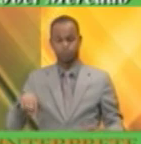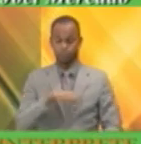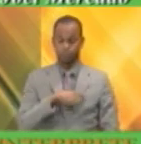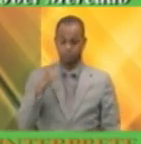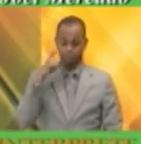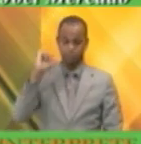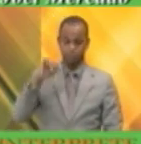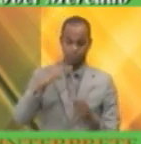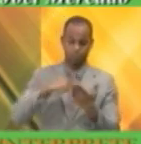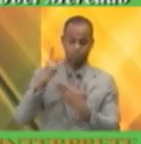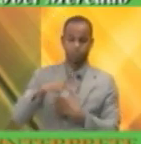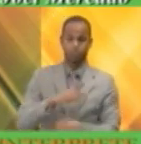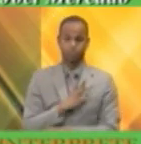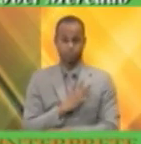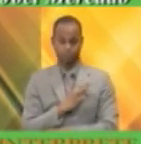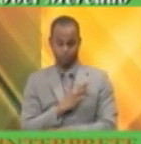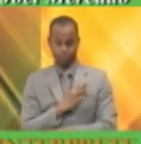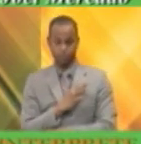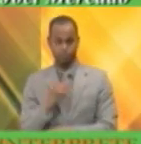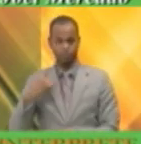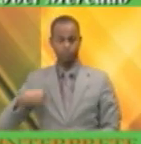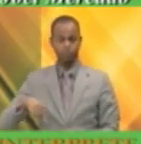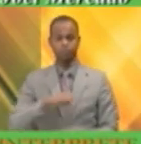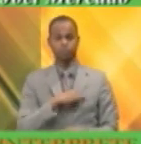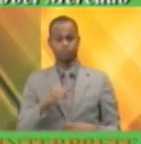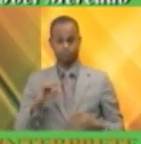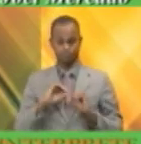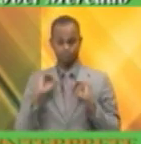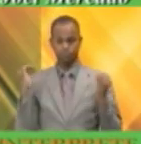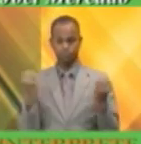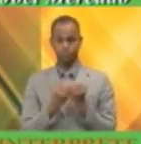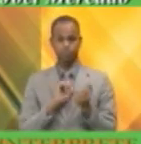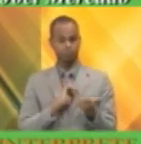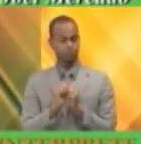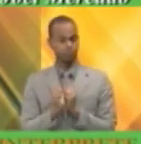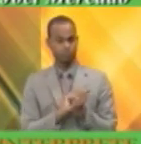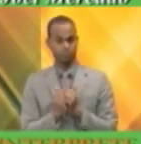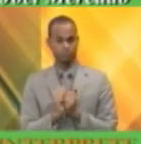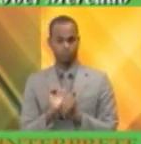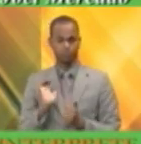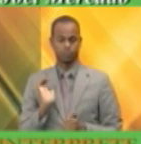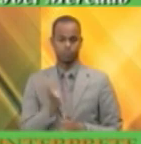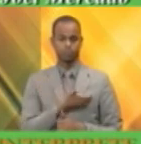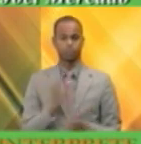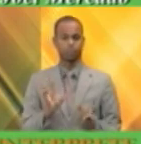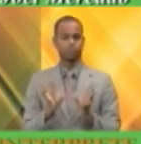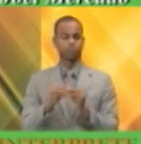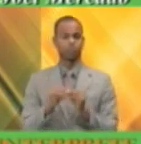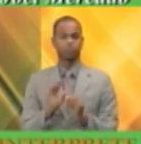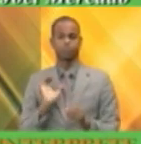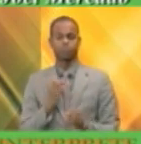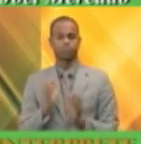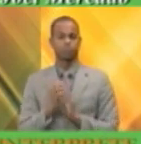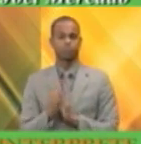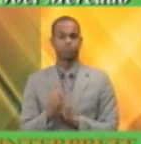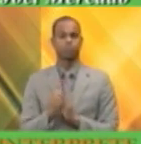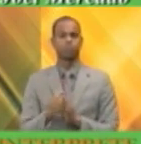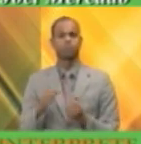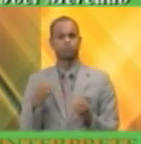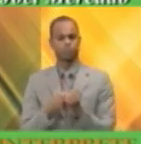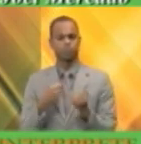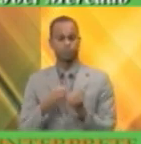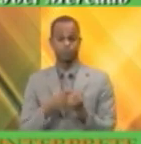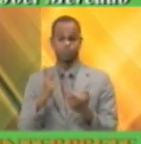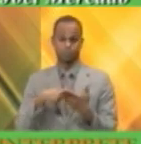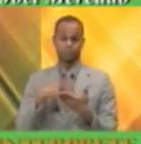este programa en el sentido de nosotros como organización deportiva, con nuestros clubes y nuestros atletas, apoyar este